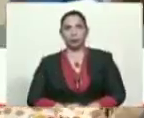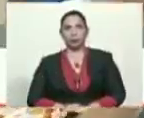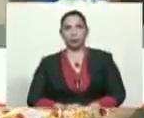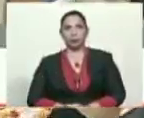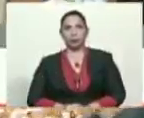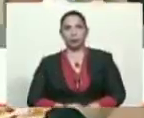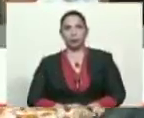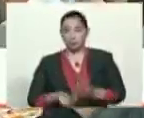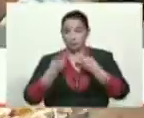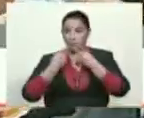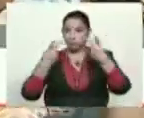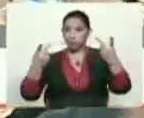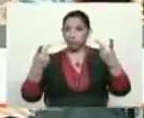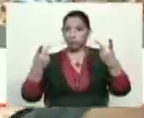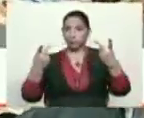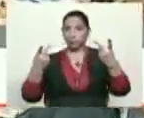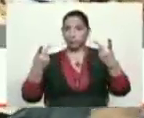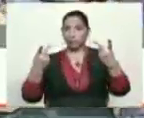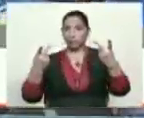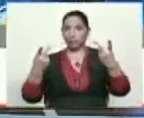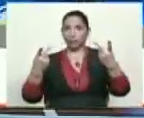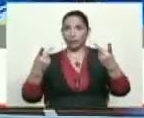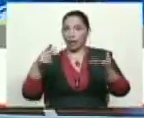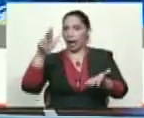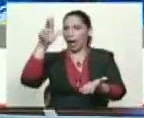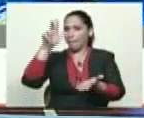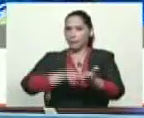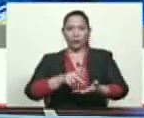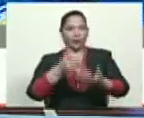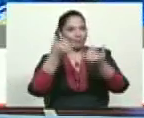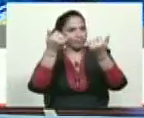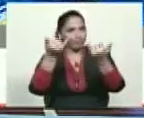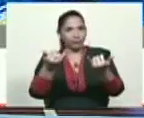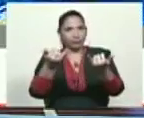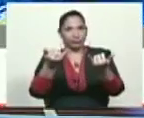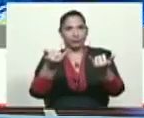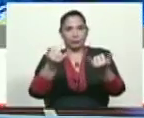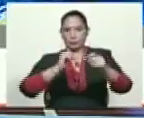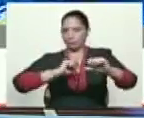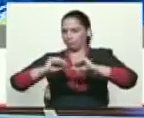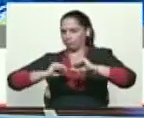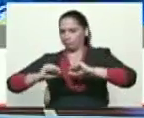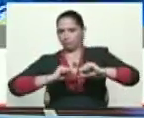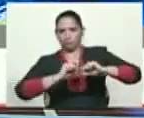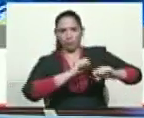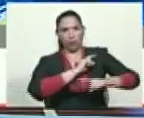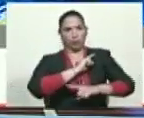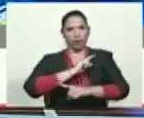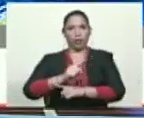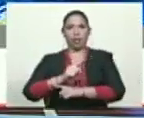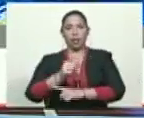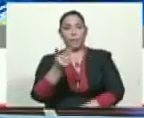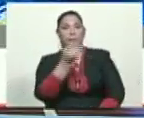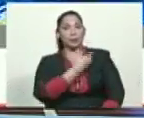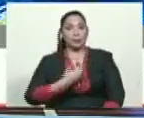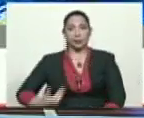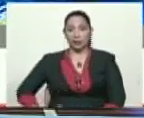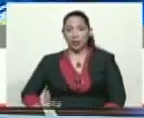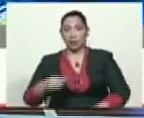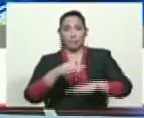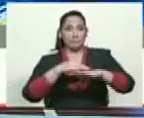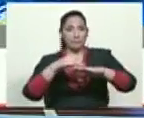anuncio he aprobado ya la dinámica que ha dirigido a la vicepresidenta y el ministro de la